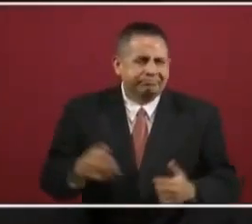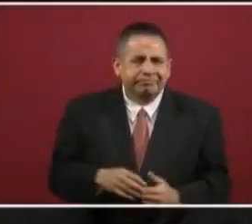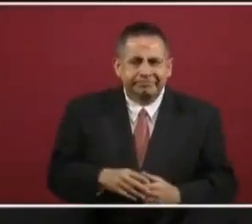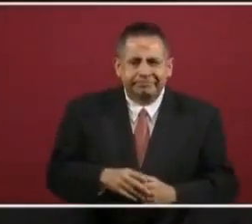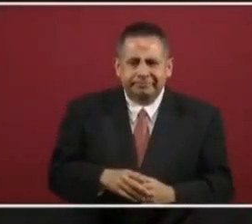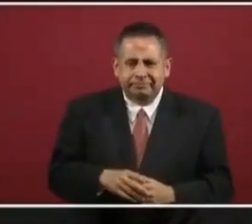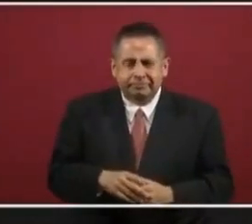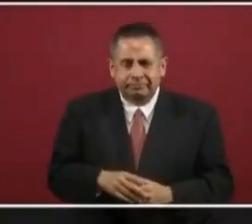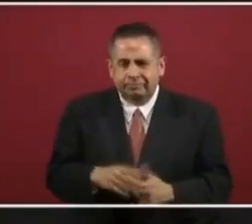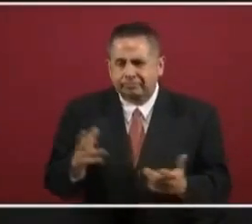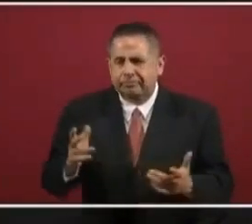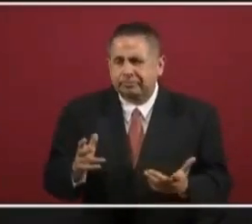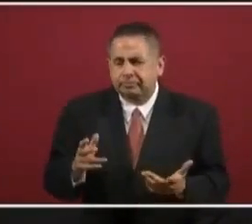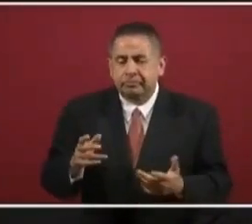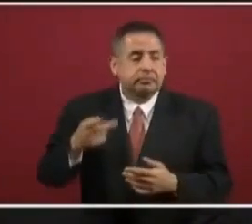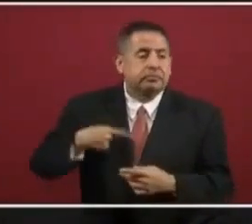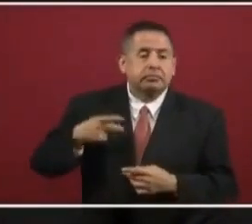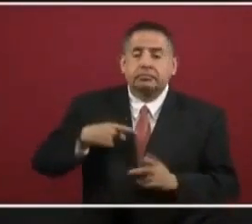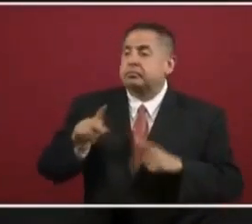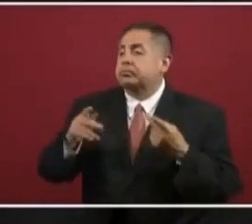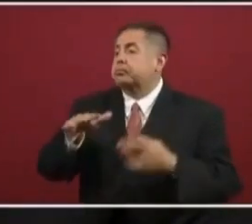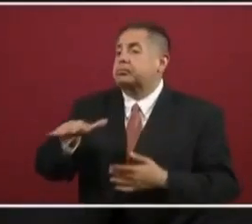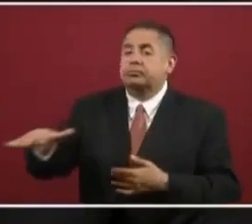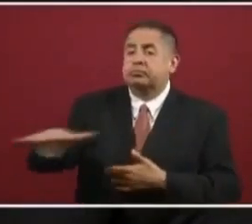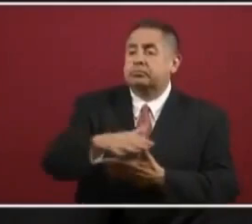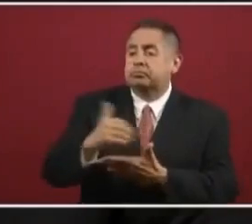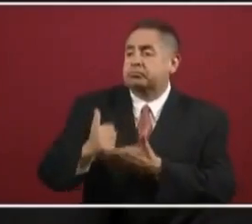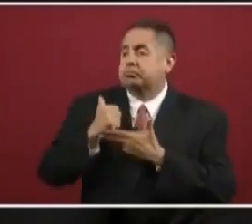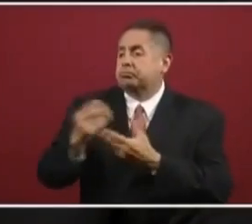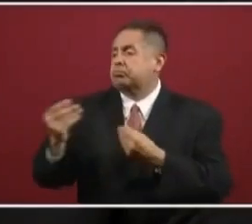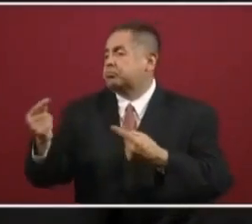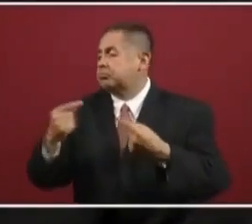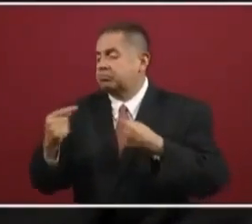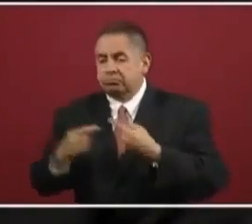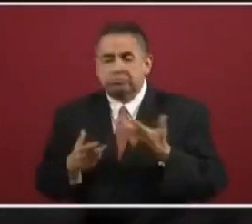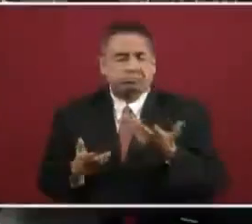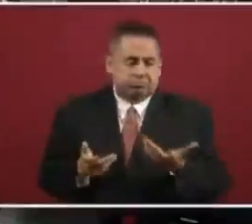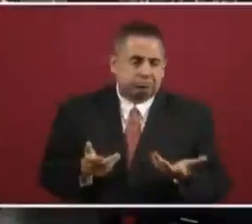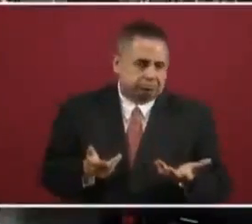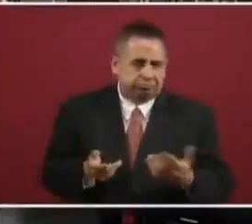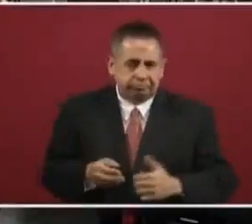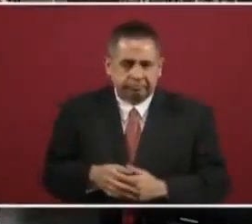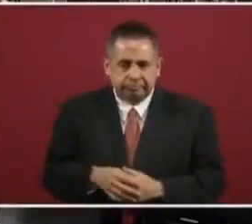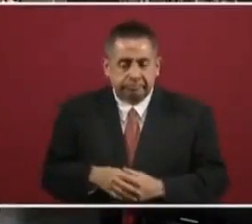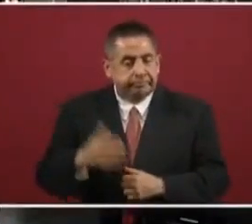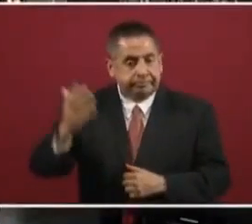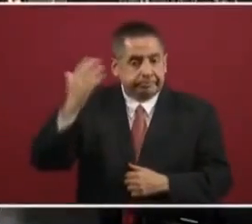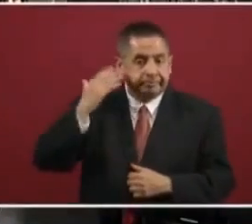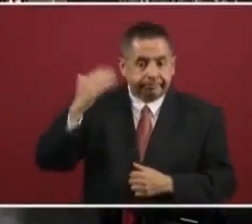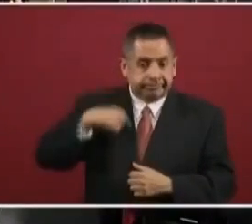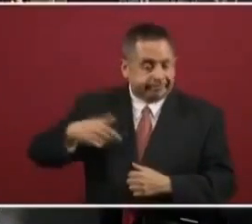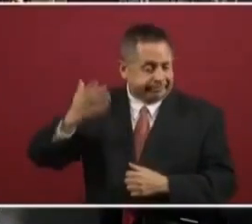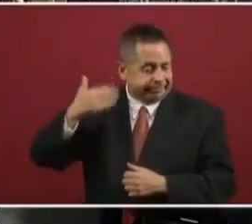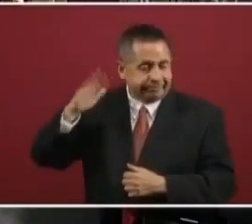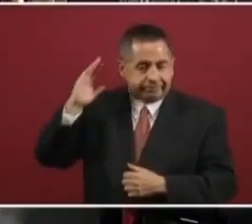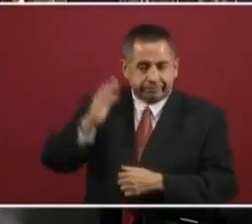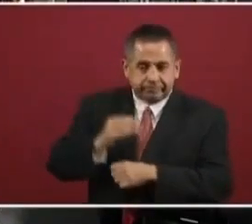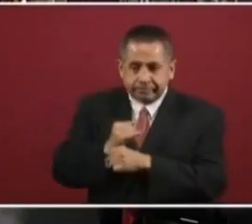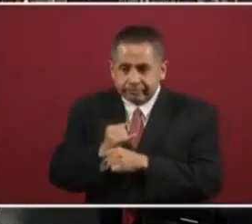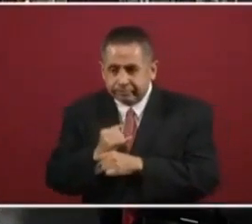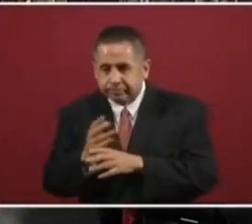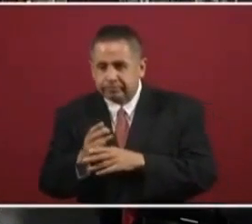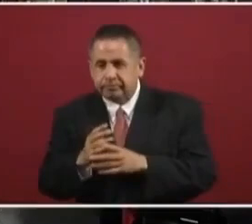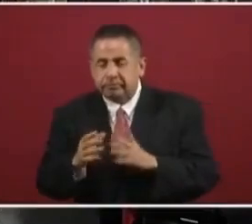entonces me ayudan mucho antes teníamos información de